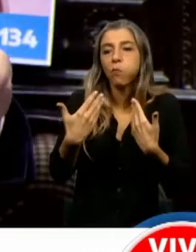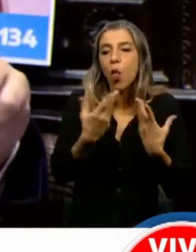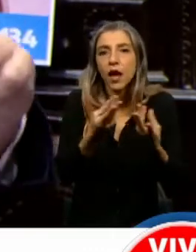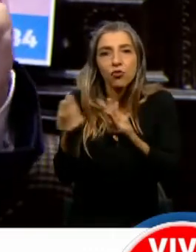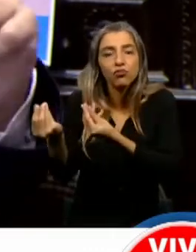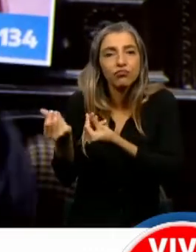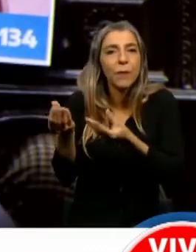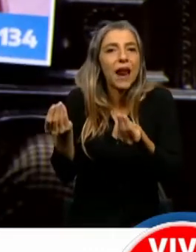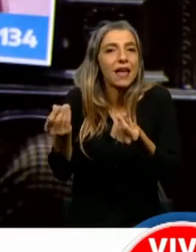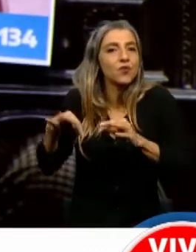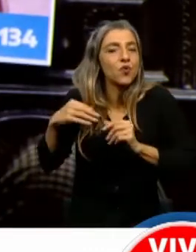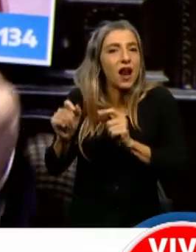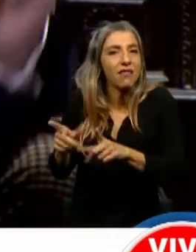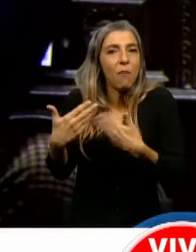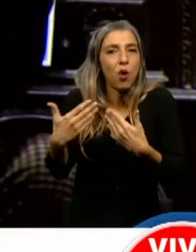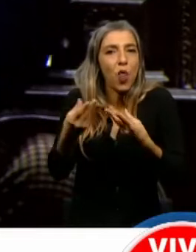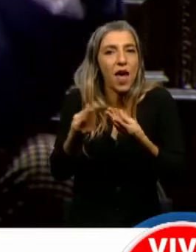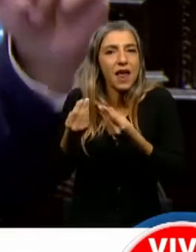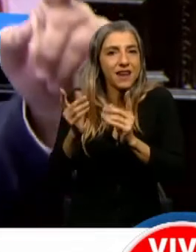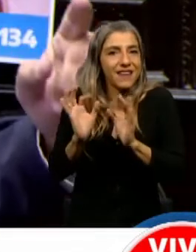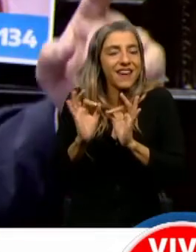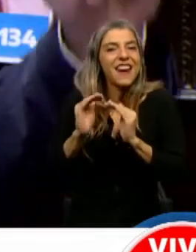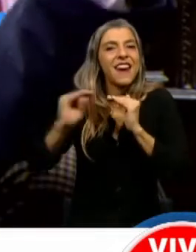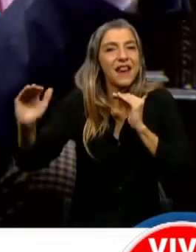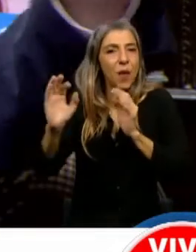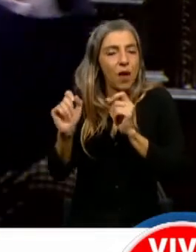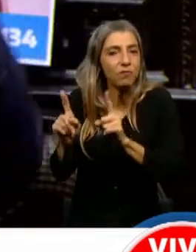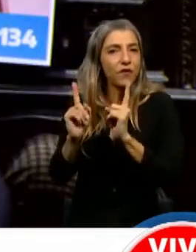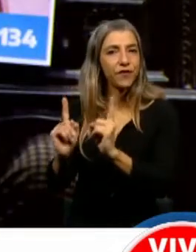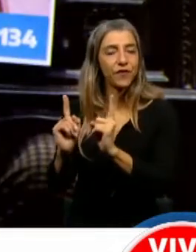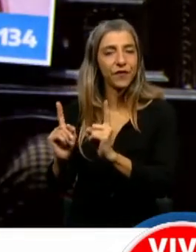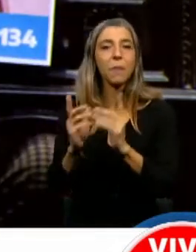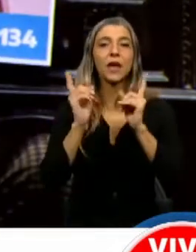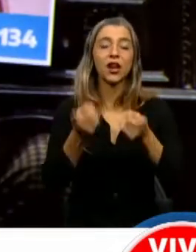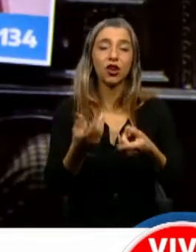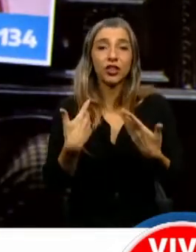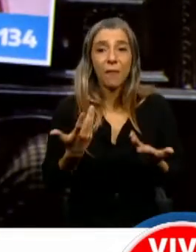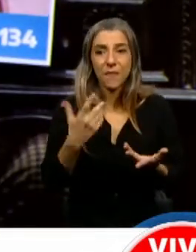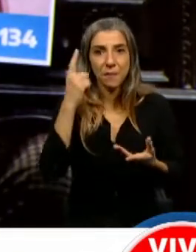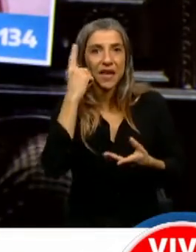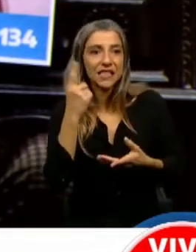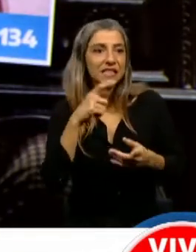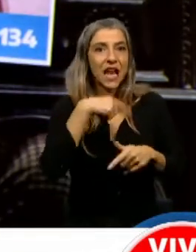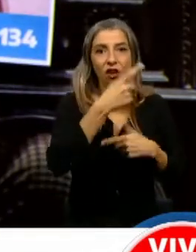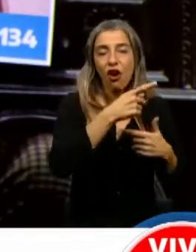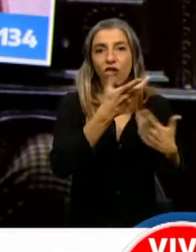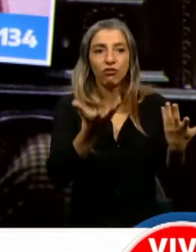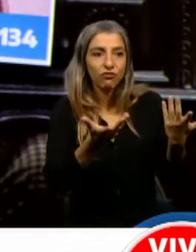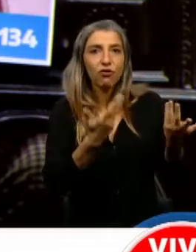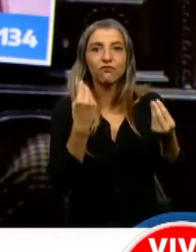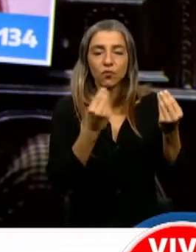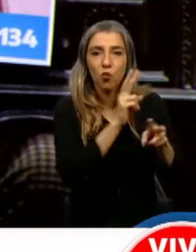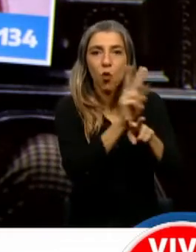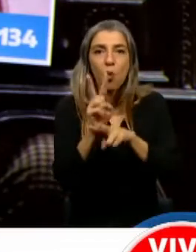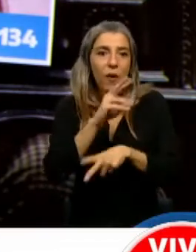lado, medidas que preserven el salario indirecto de los trabajadores y de todas sus familias. Entonces, las paritarias